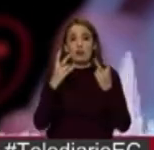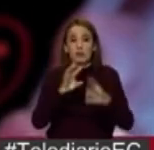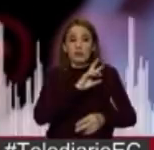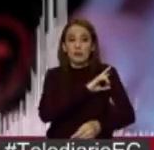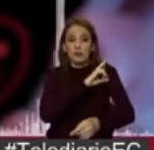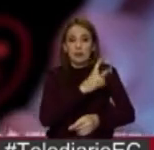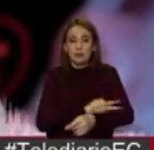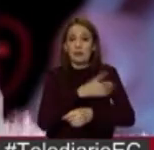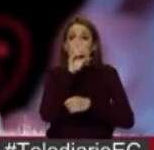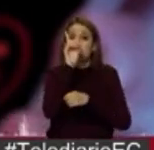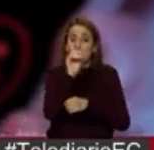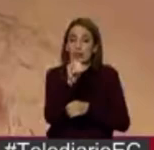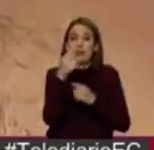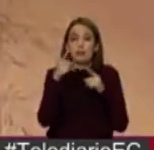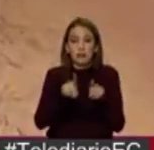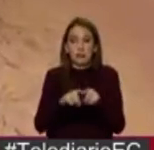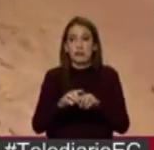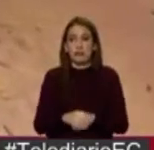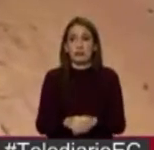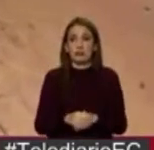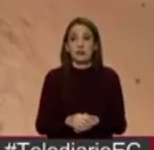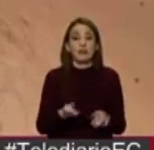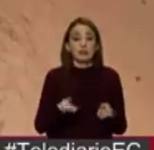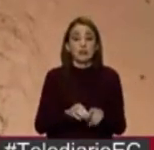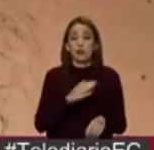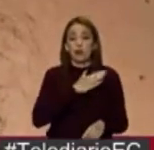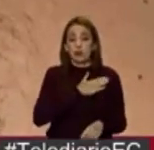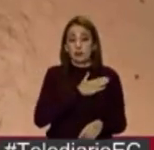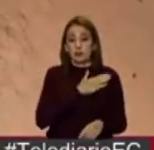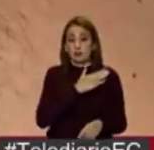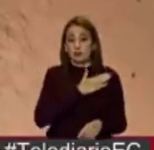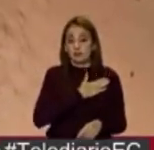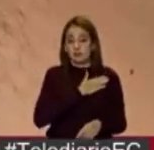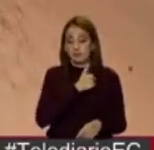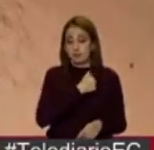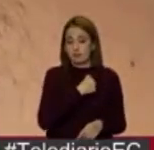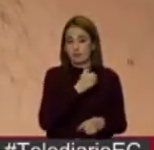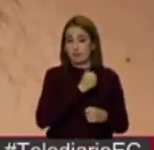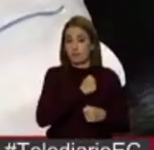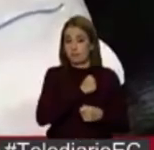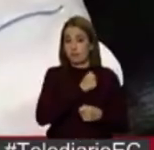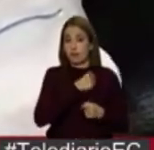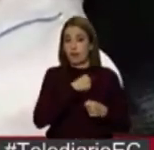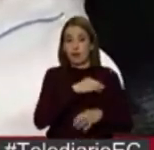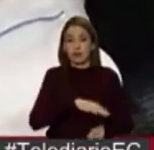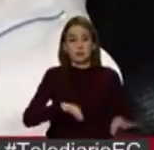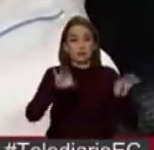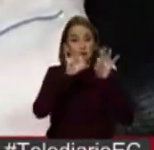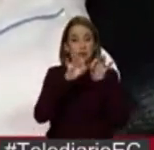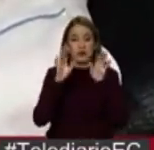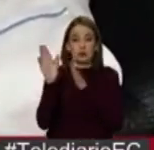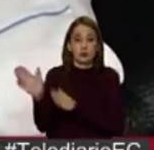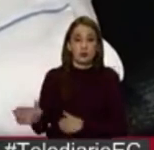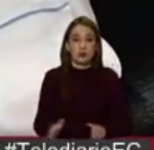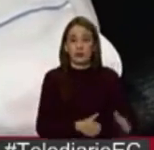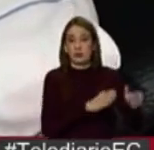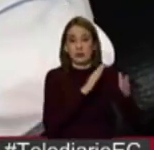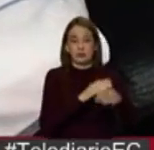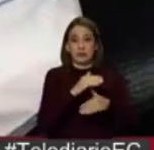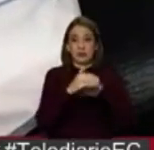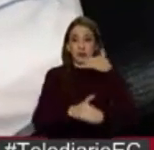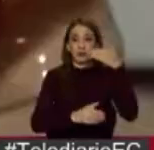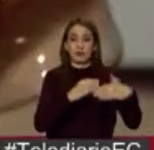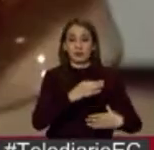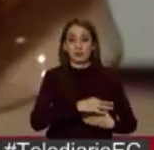en su porcentaje de grasa. Mantener un corazón sano es otro de los factores importantes para evitar ser presas fáciles del